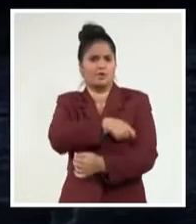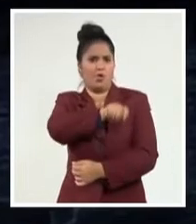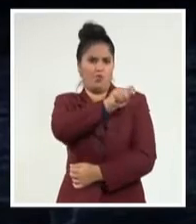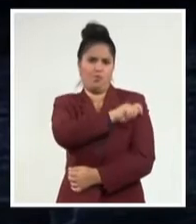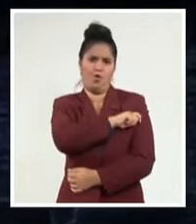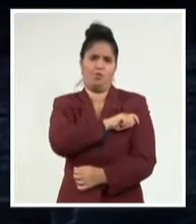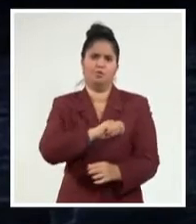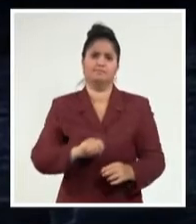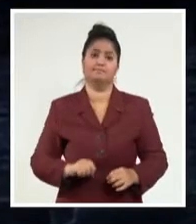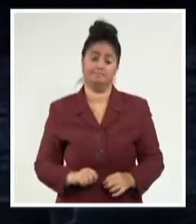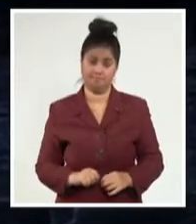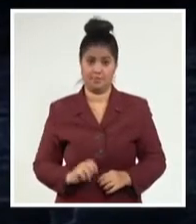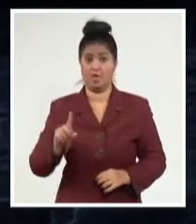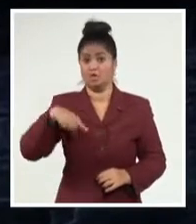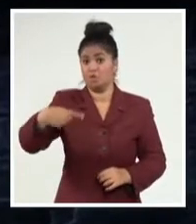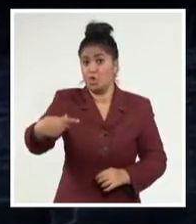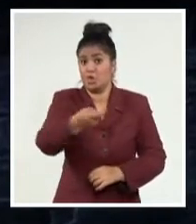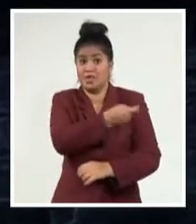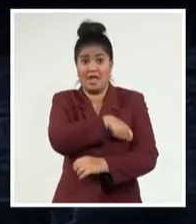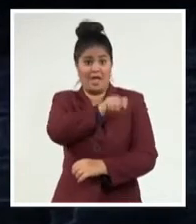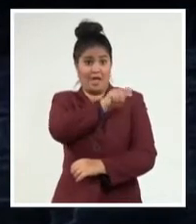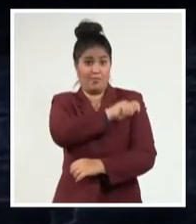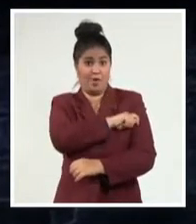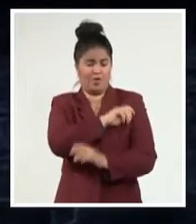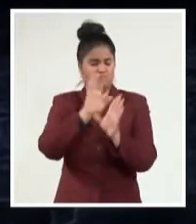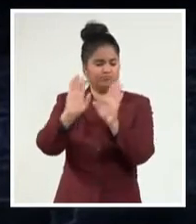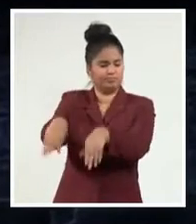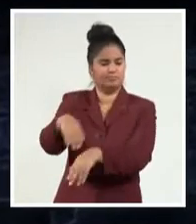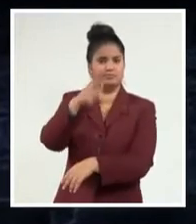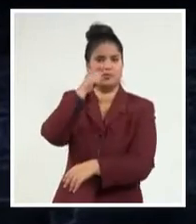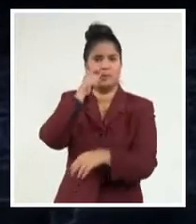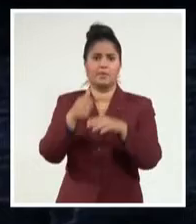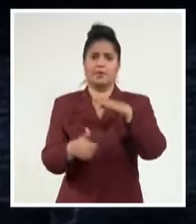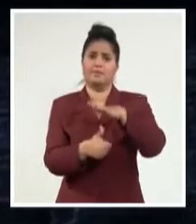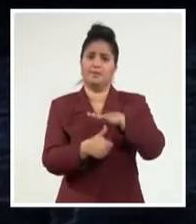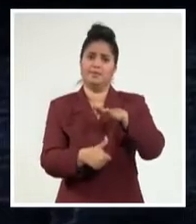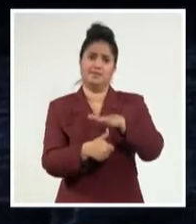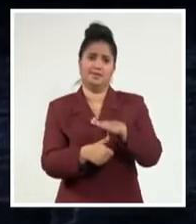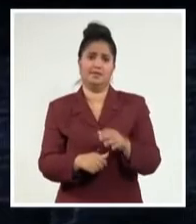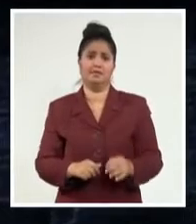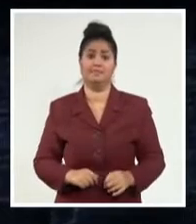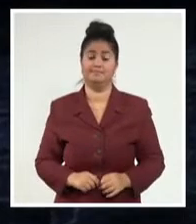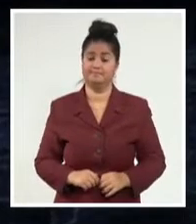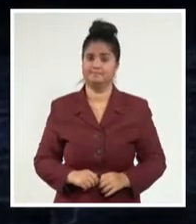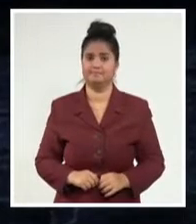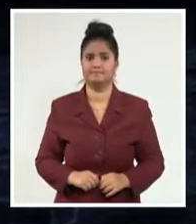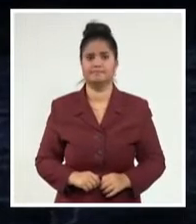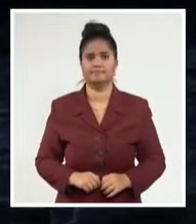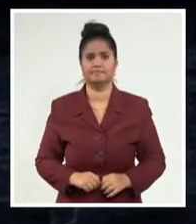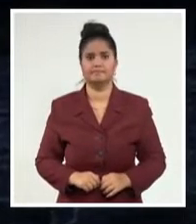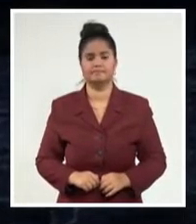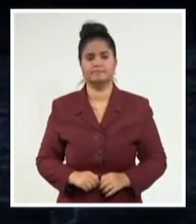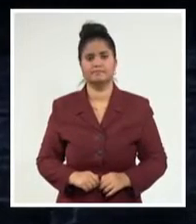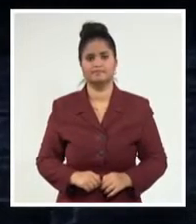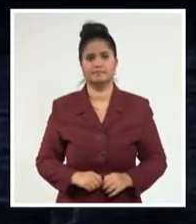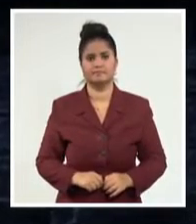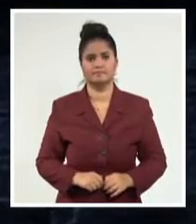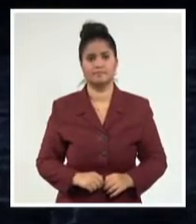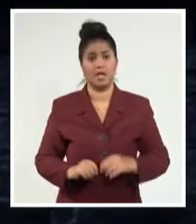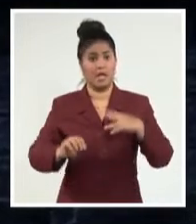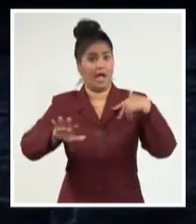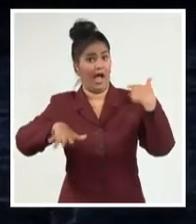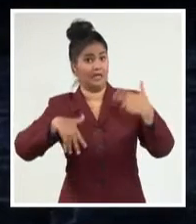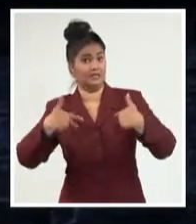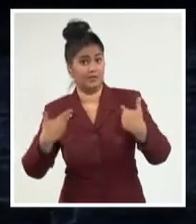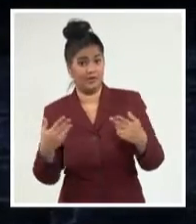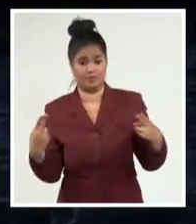popularidad mengua cada día. Y en medio de todo, Castillo ha tenido un toque, quién sabe si de misticismo, y es que en la ceremonia de juramentación de